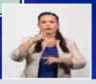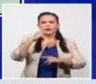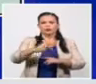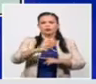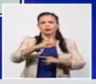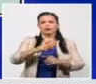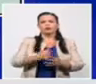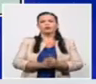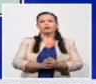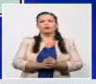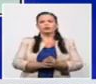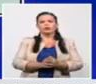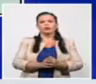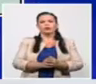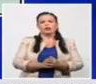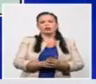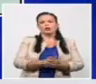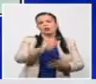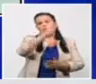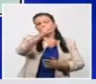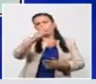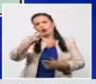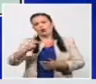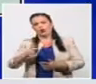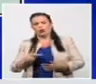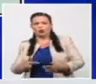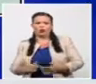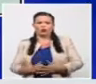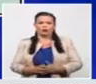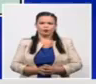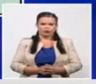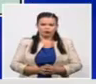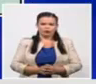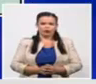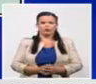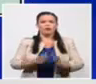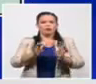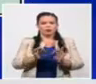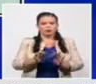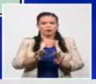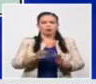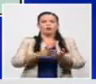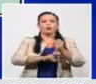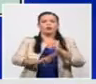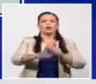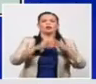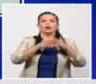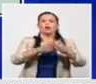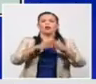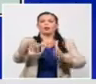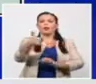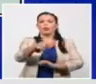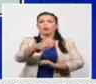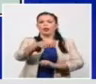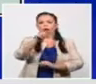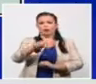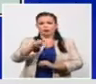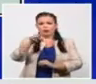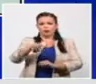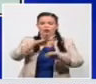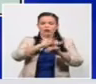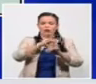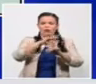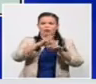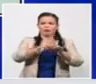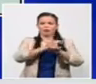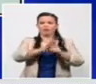autóctono en cada uno de ellos. En el caso de Granma, 10 pacientes autóctonos, cifra